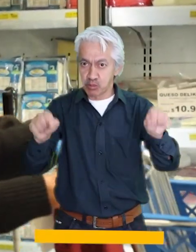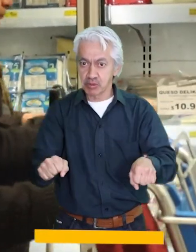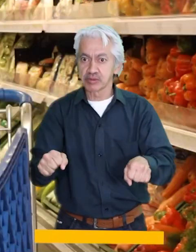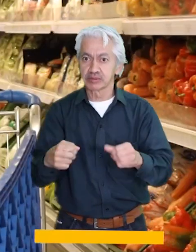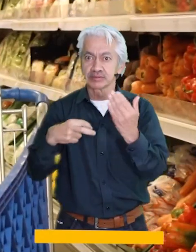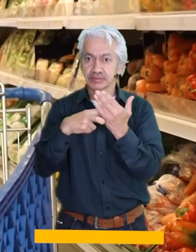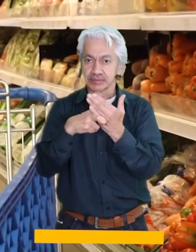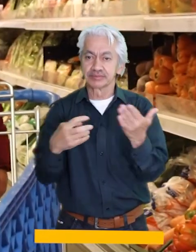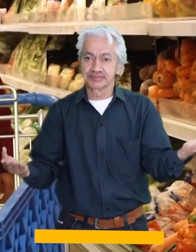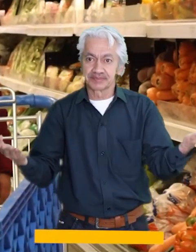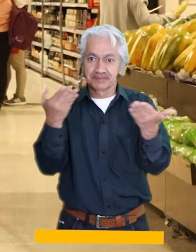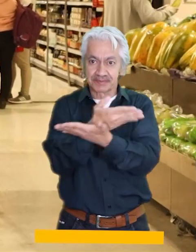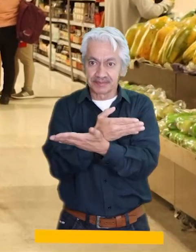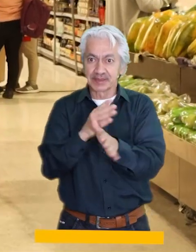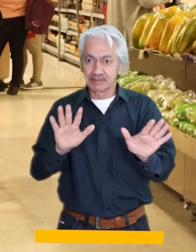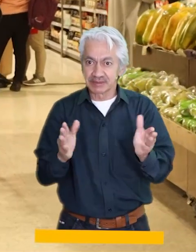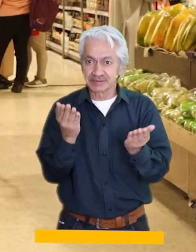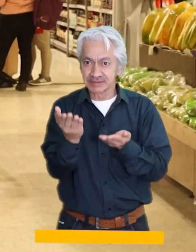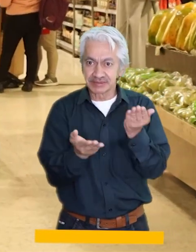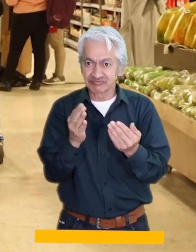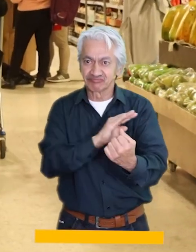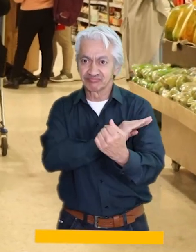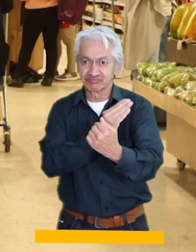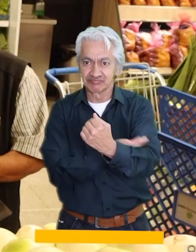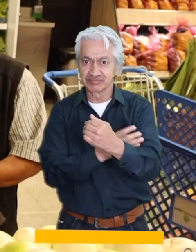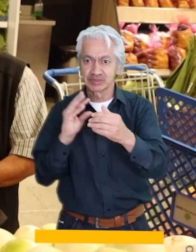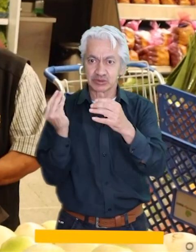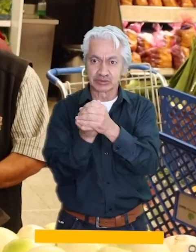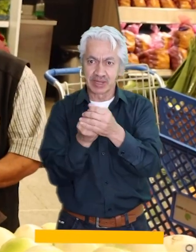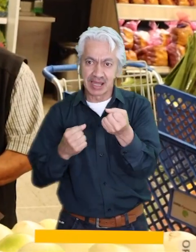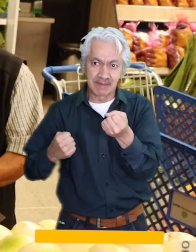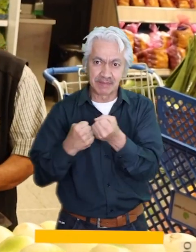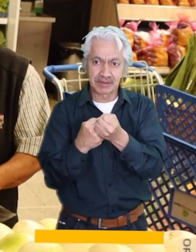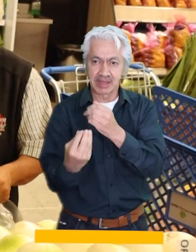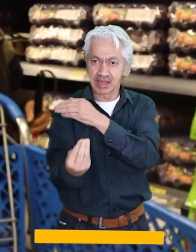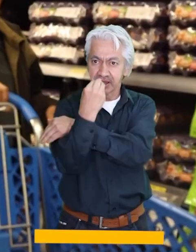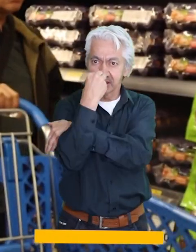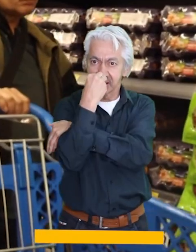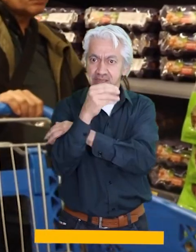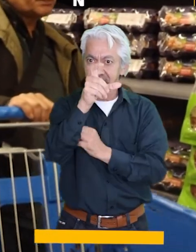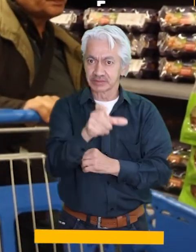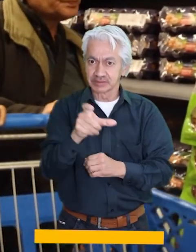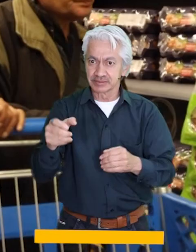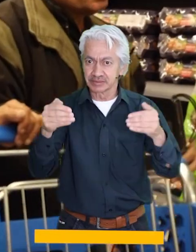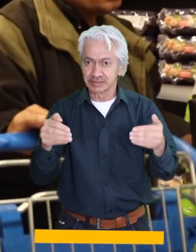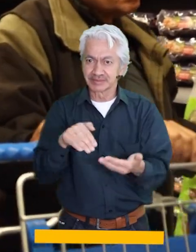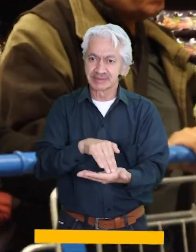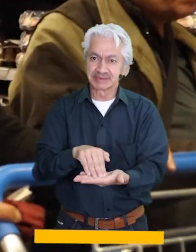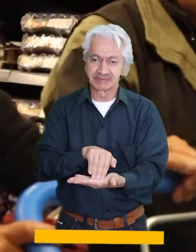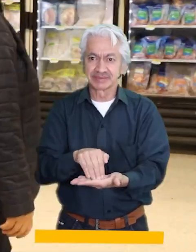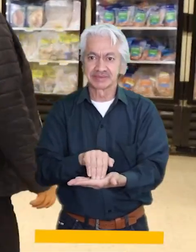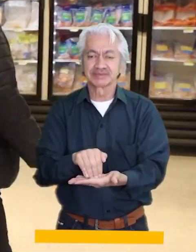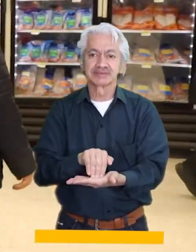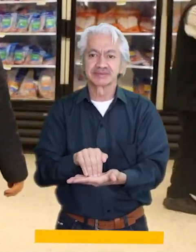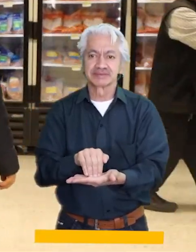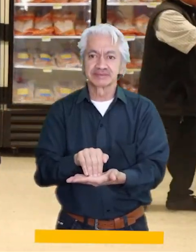los bonos que hacen parte del servicio Fortalecimiento a la Inclusión y Apoyo Alimentario para personas con discapacidad